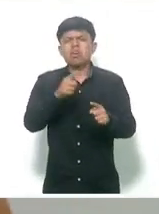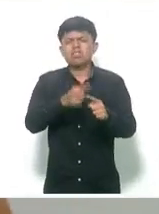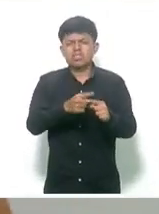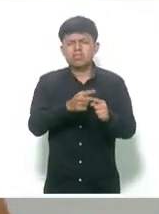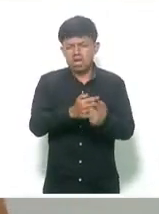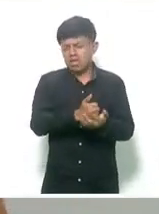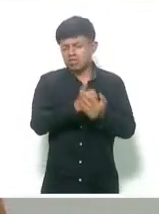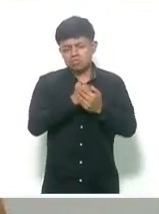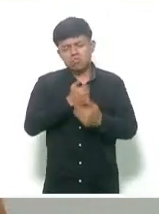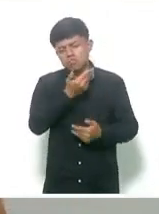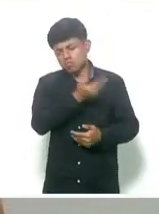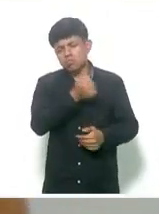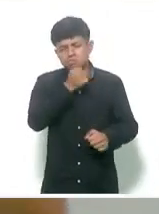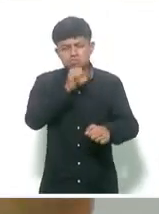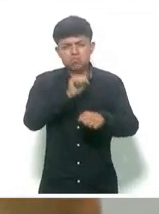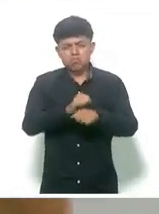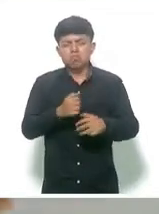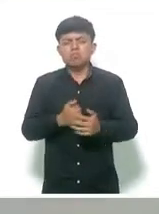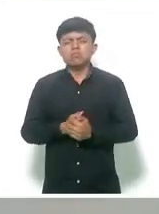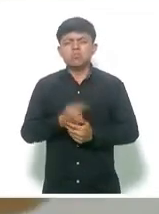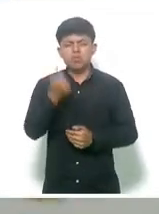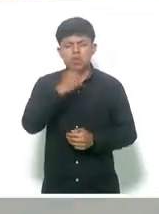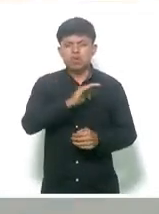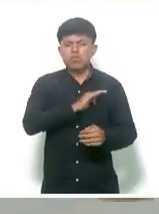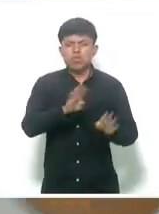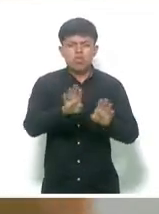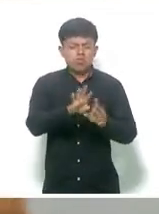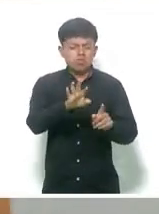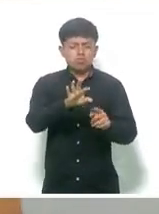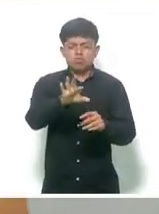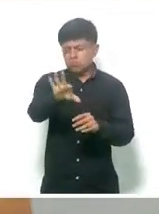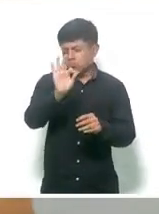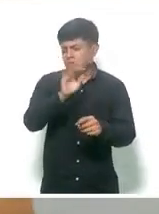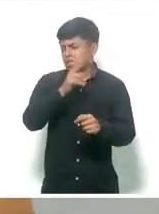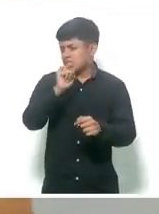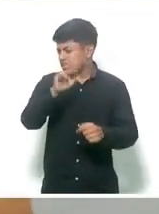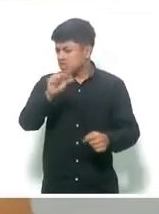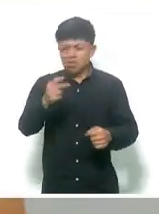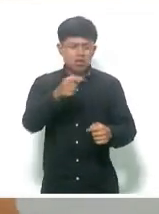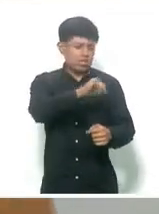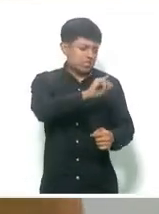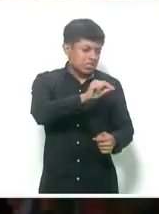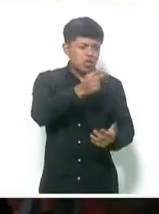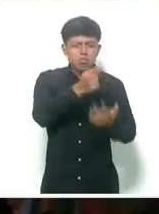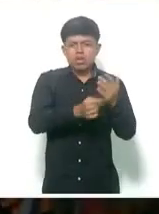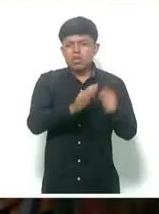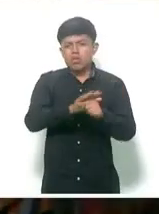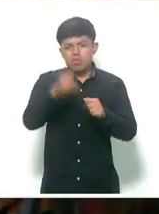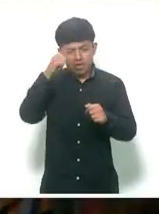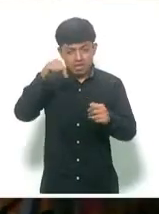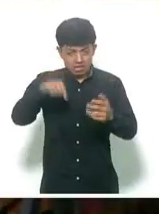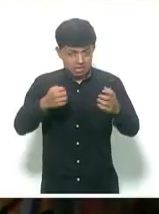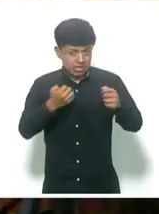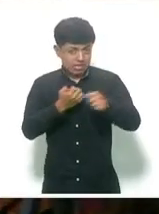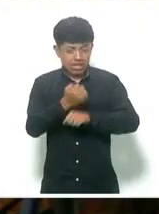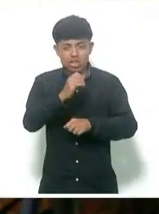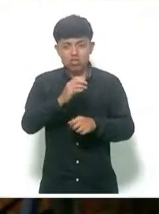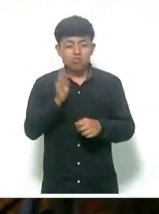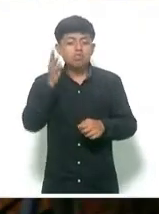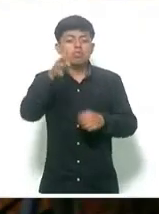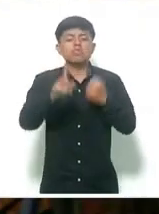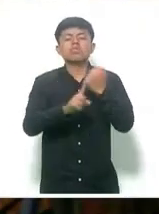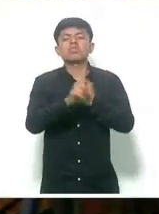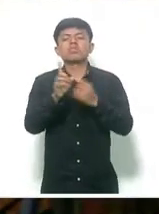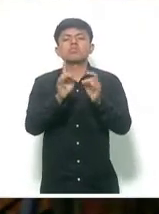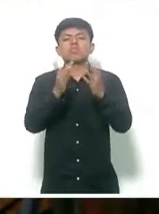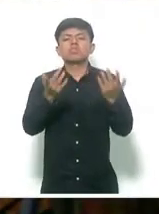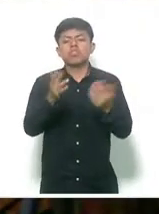de gobierno para poder definir ciertas líneas de acción para que el estado no tenga ningún tipo de problema o que tengamos un